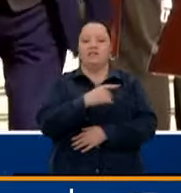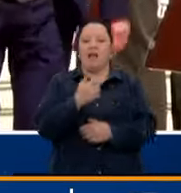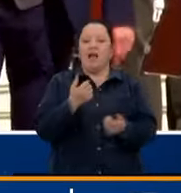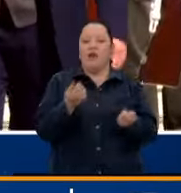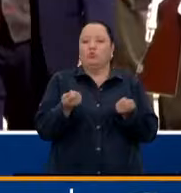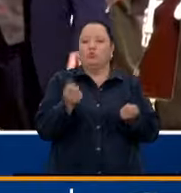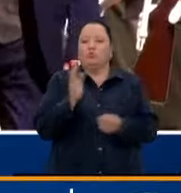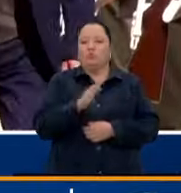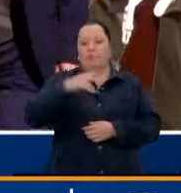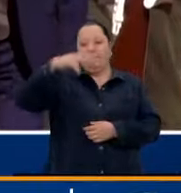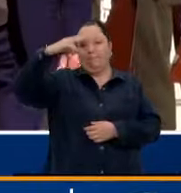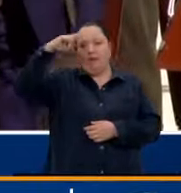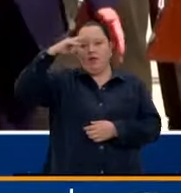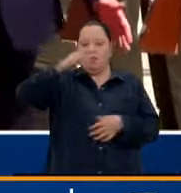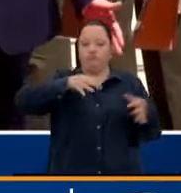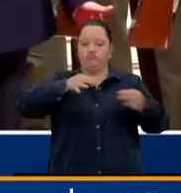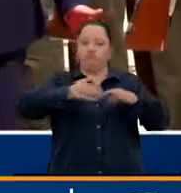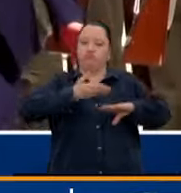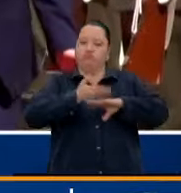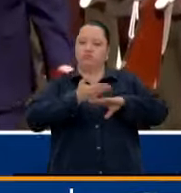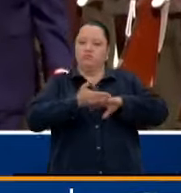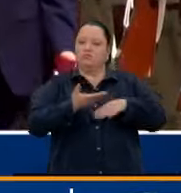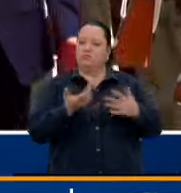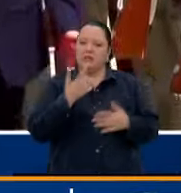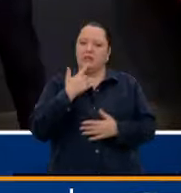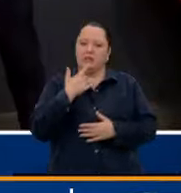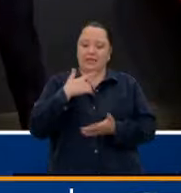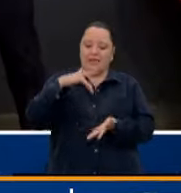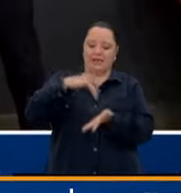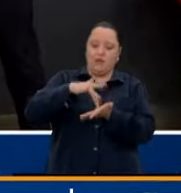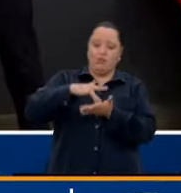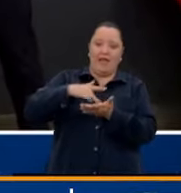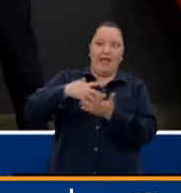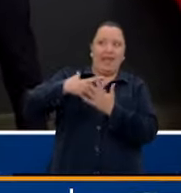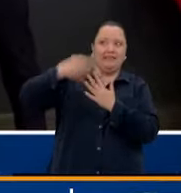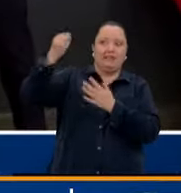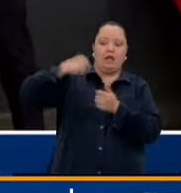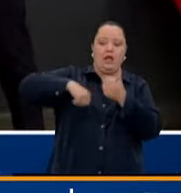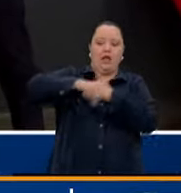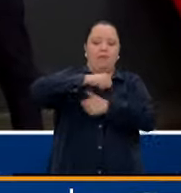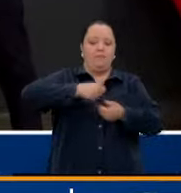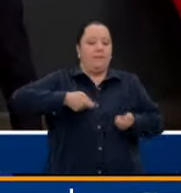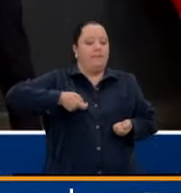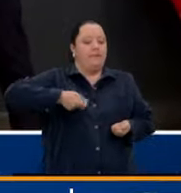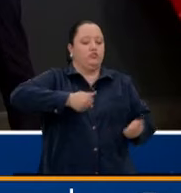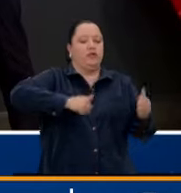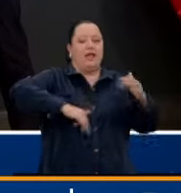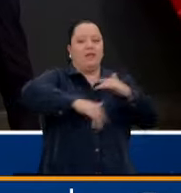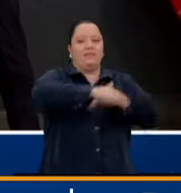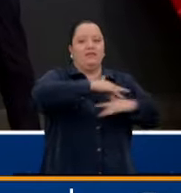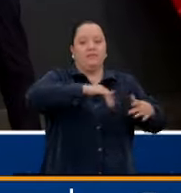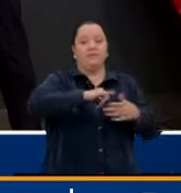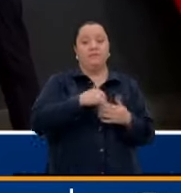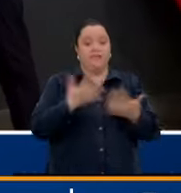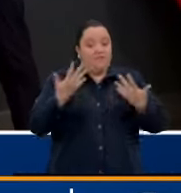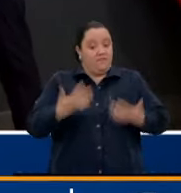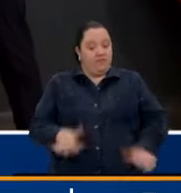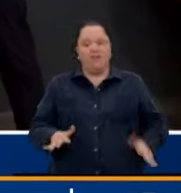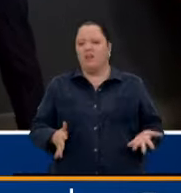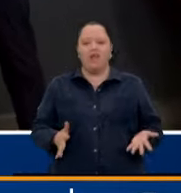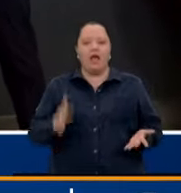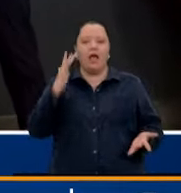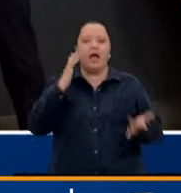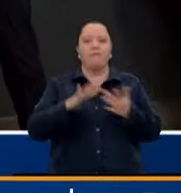México para explicar su propuesta de cambiar deuda externa por inversión ambiental y cerrará su agenda hoy con la cena ofrecida por la